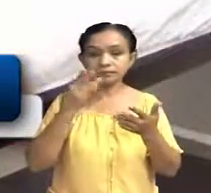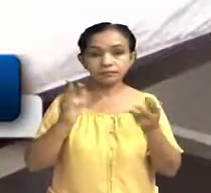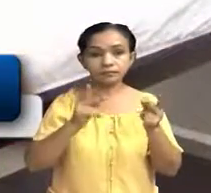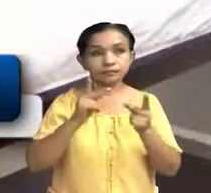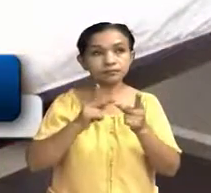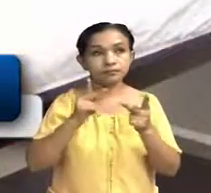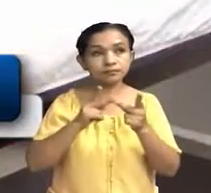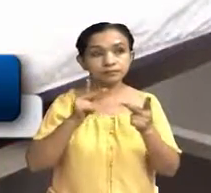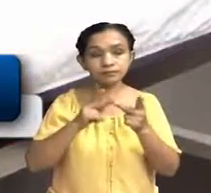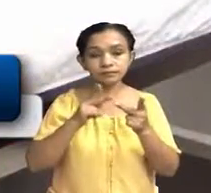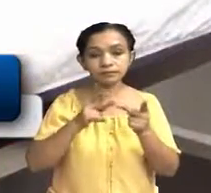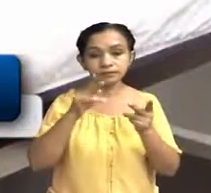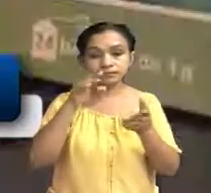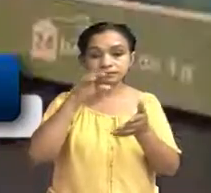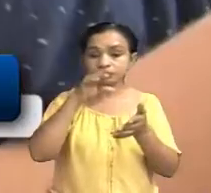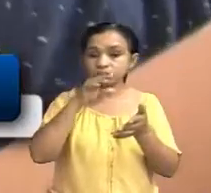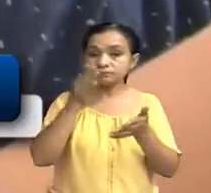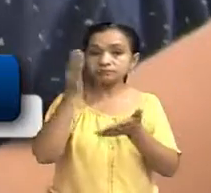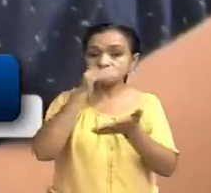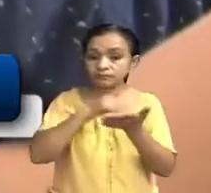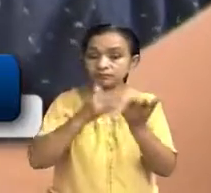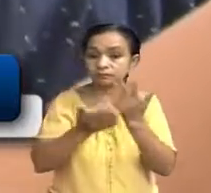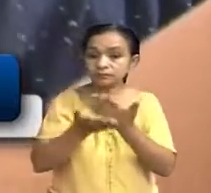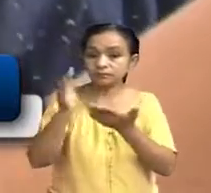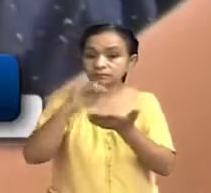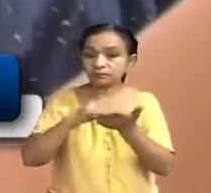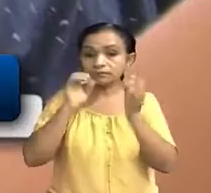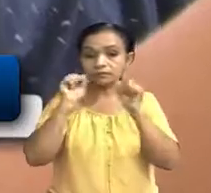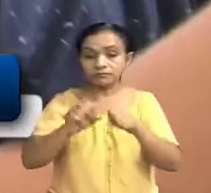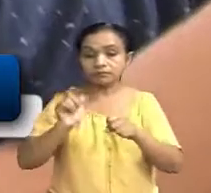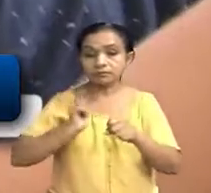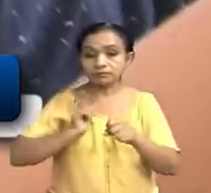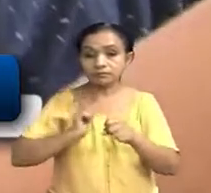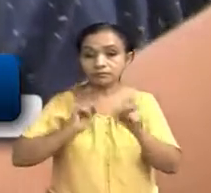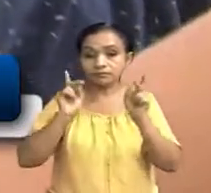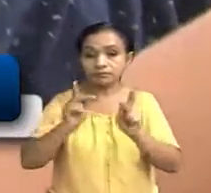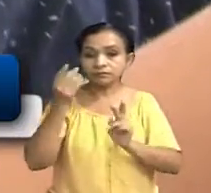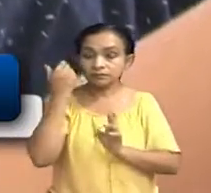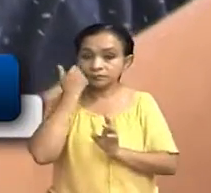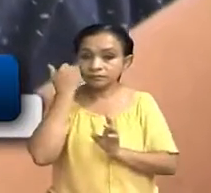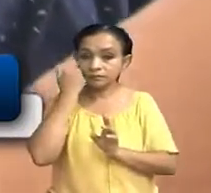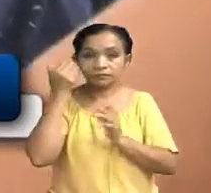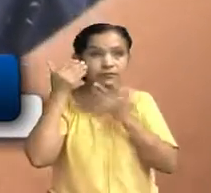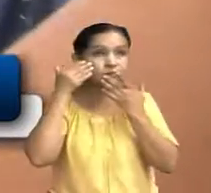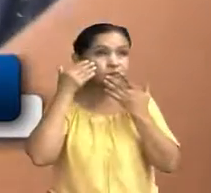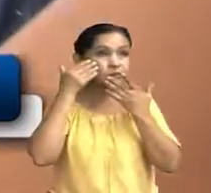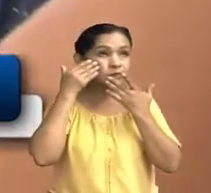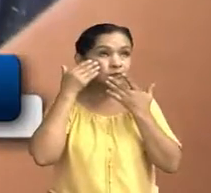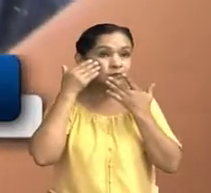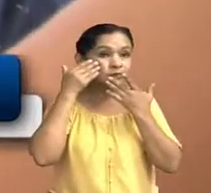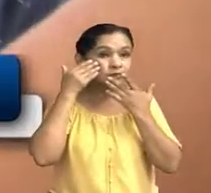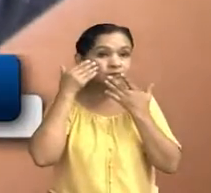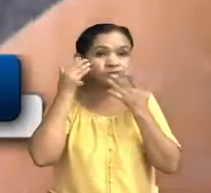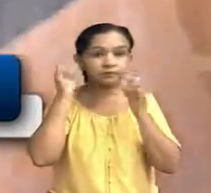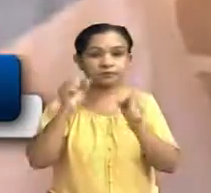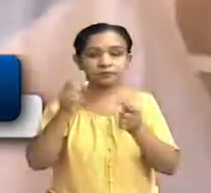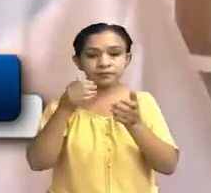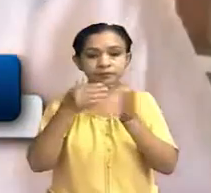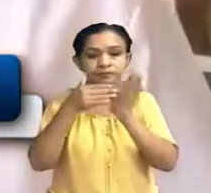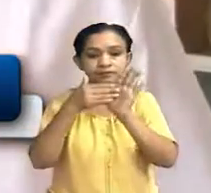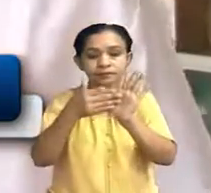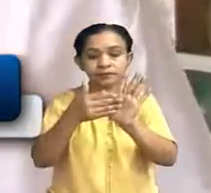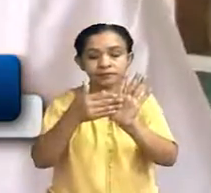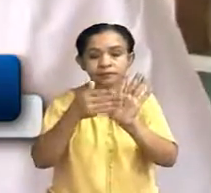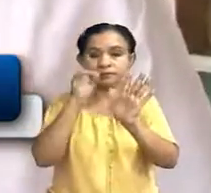sí. ¿Cuántas sesiones de ventosa tendría que tener el paciente con parálisis facial para mostrar